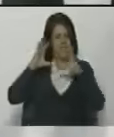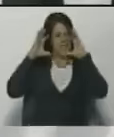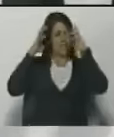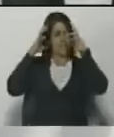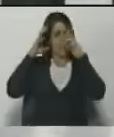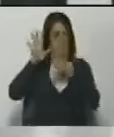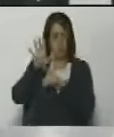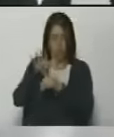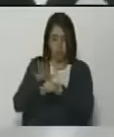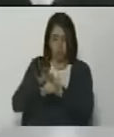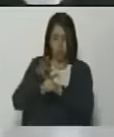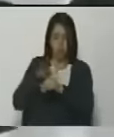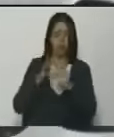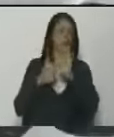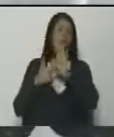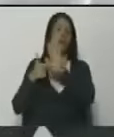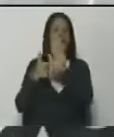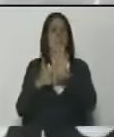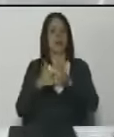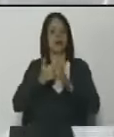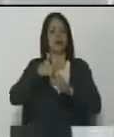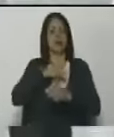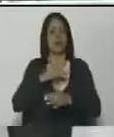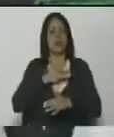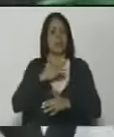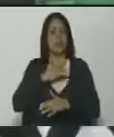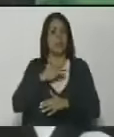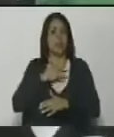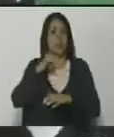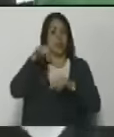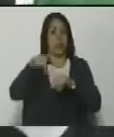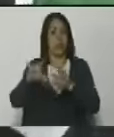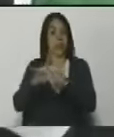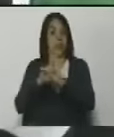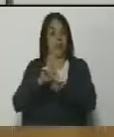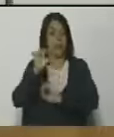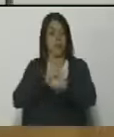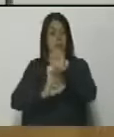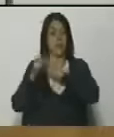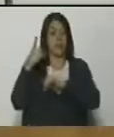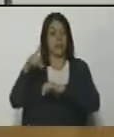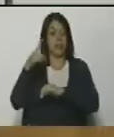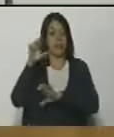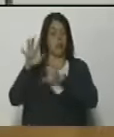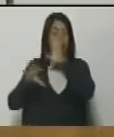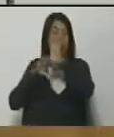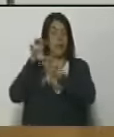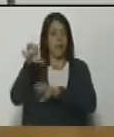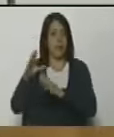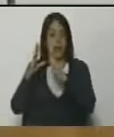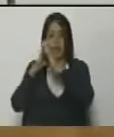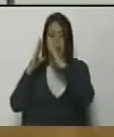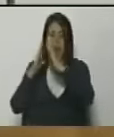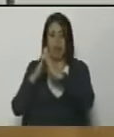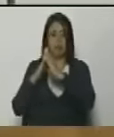estrés y a expresar nuestras emociones. Esta ley que defiende los derechos de los animales